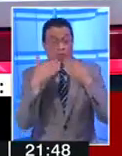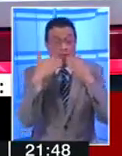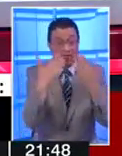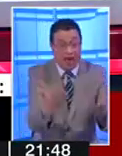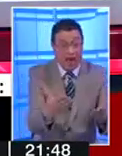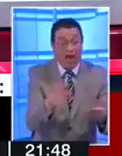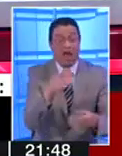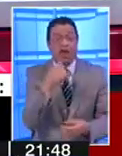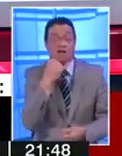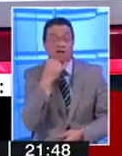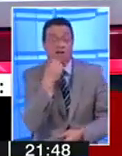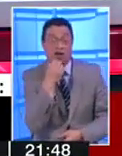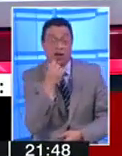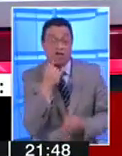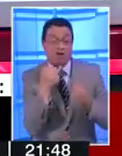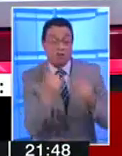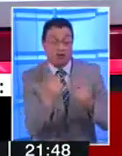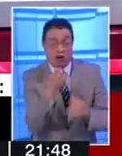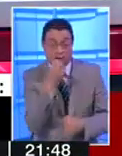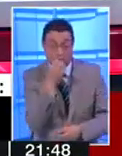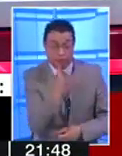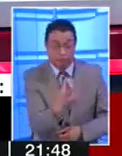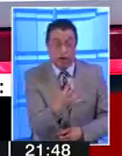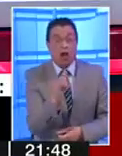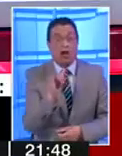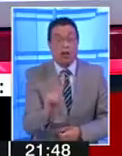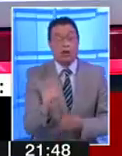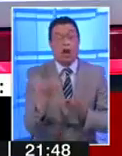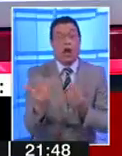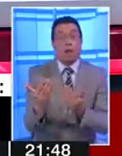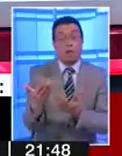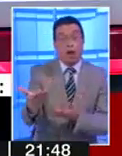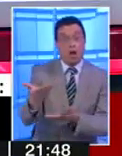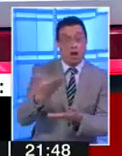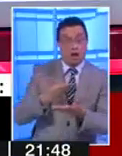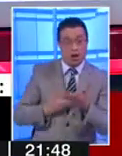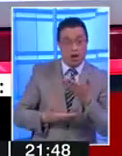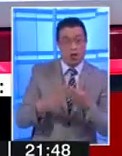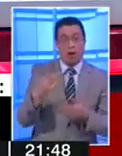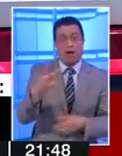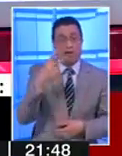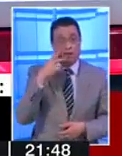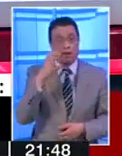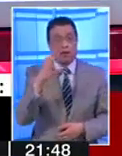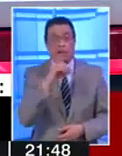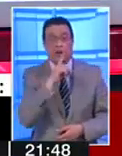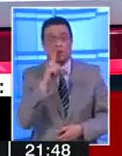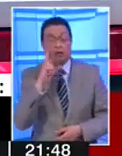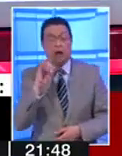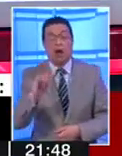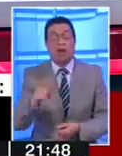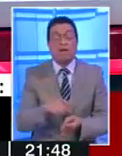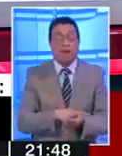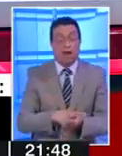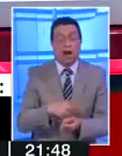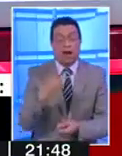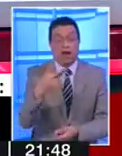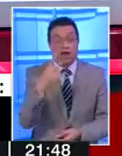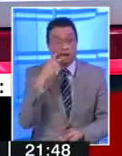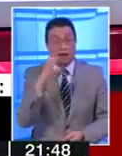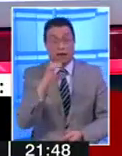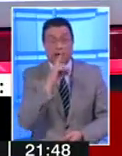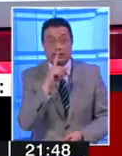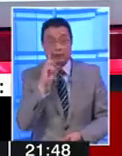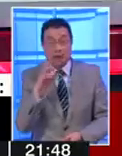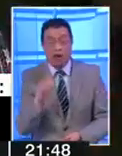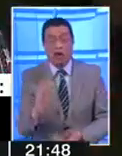esa información? Y si esperan algo también de quienes fueron sus víctimas o familiares de sus víctimas, más bien.